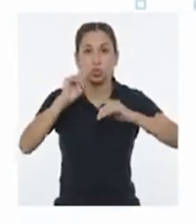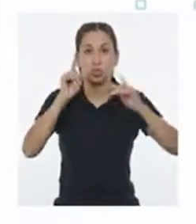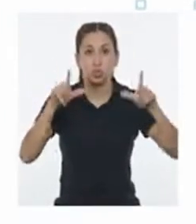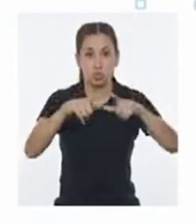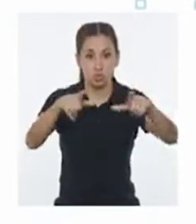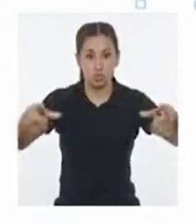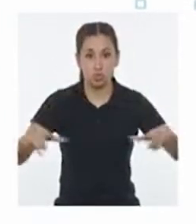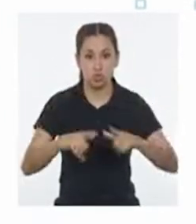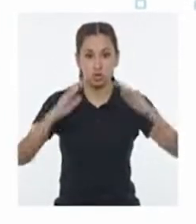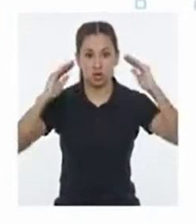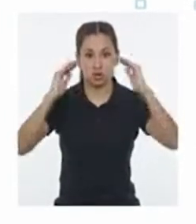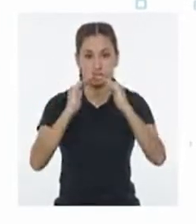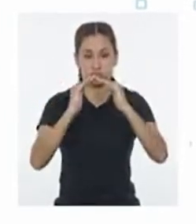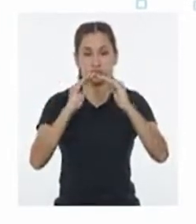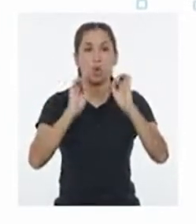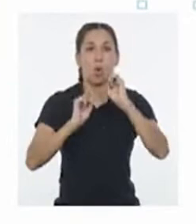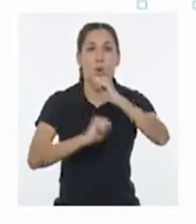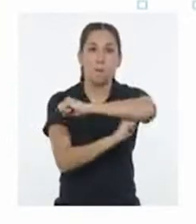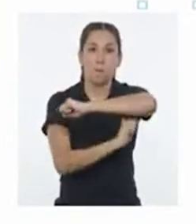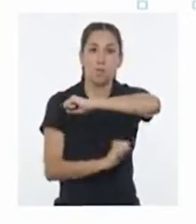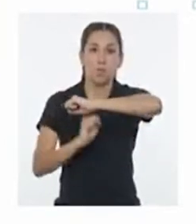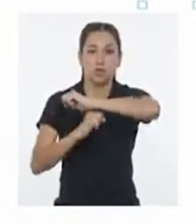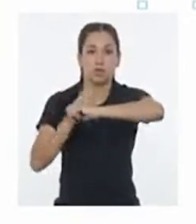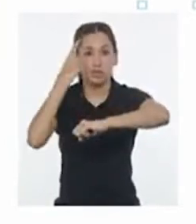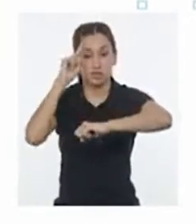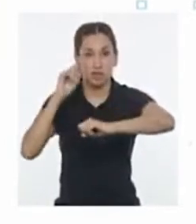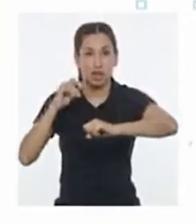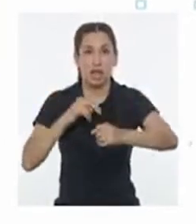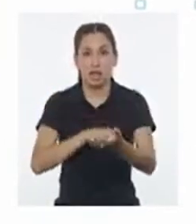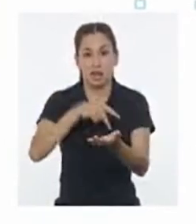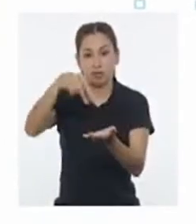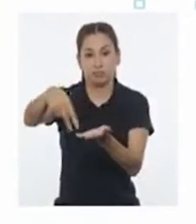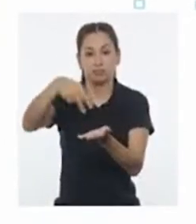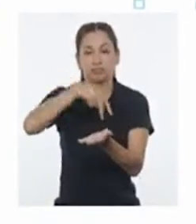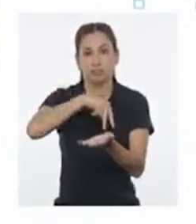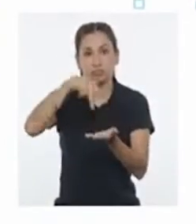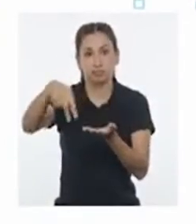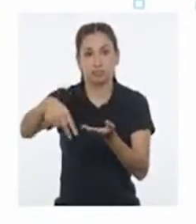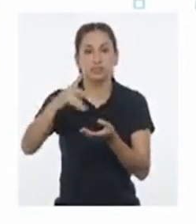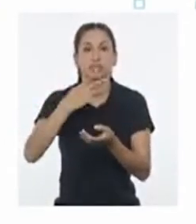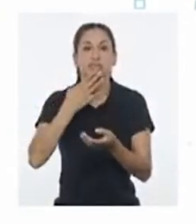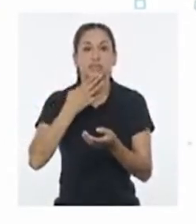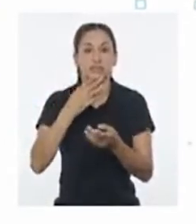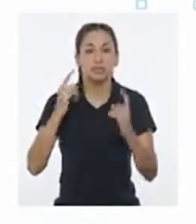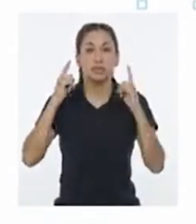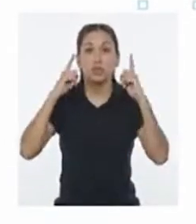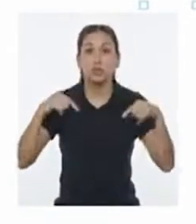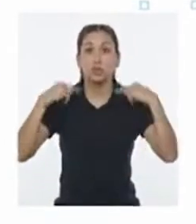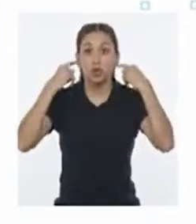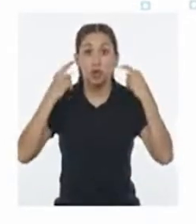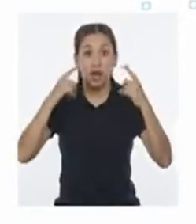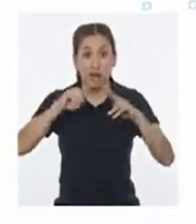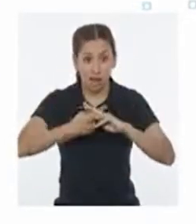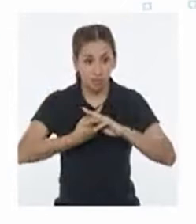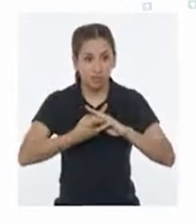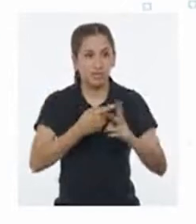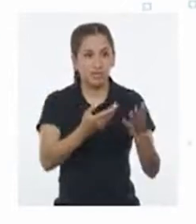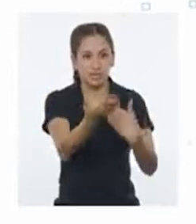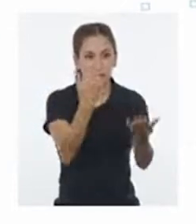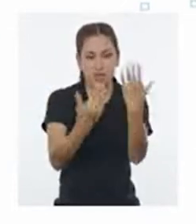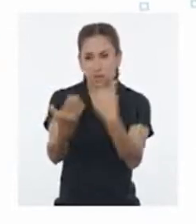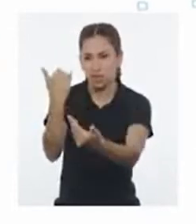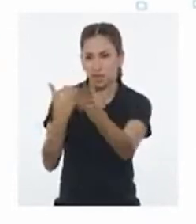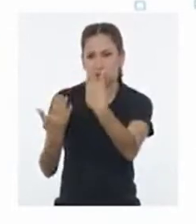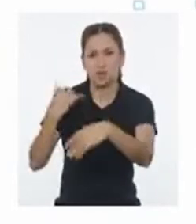construcción de un depósito o de un puente. Para llevarlas a cabo, el curaca convocaba a